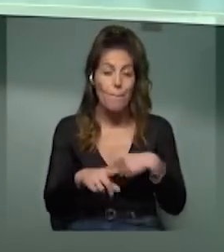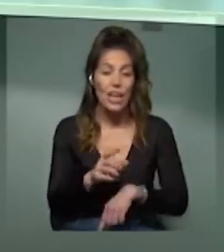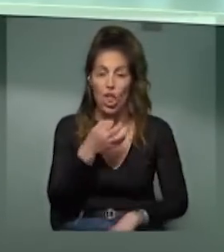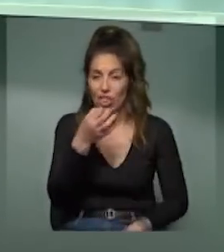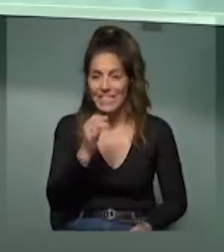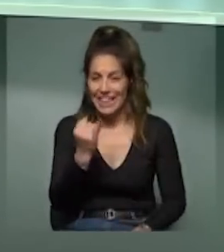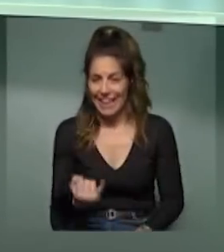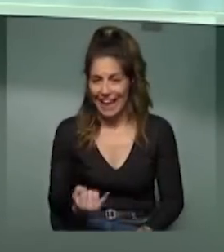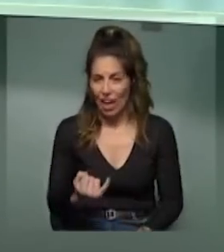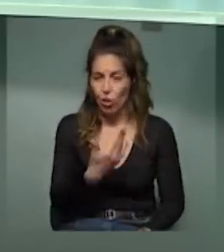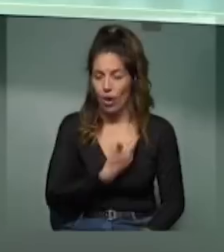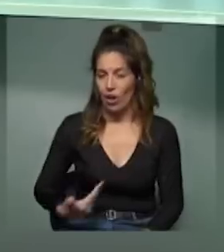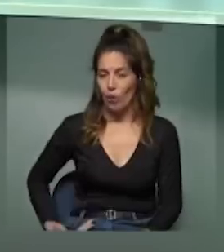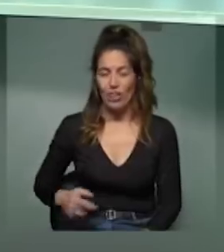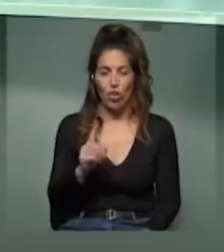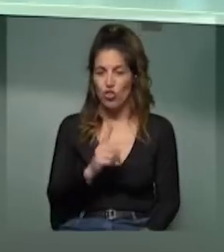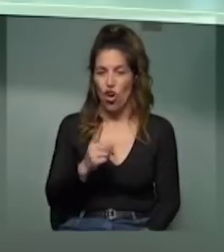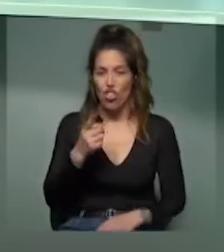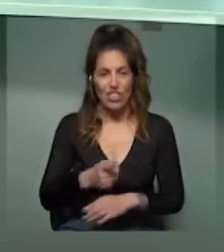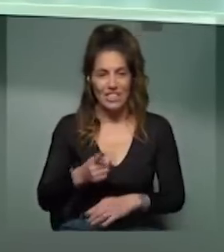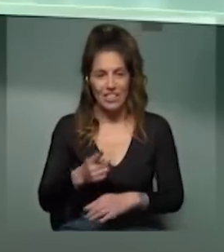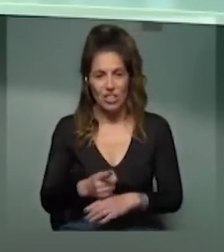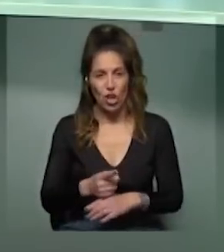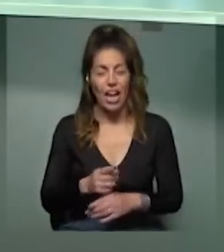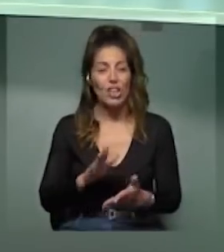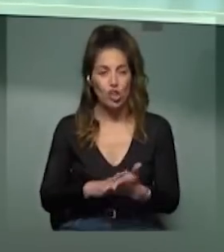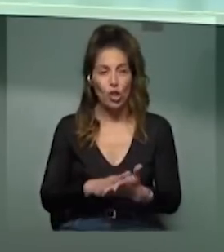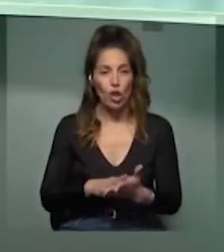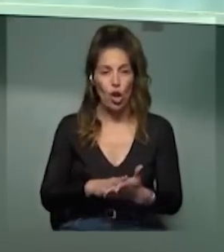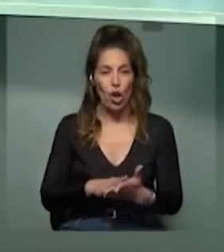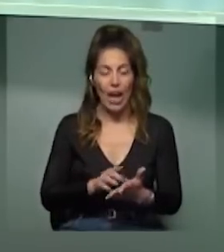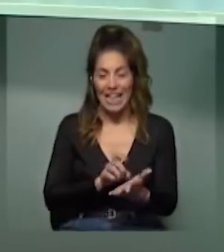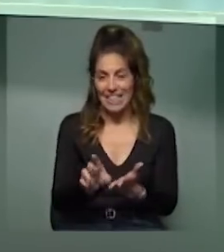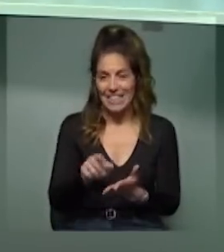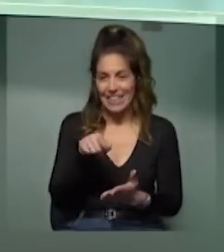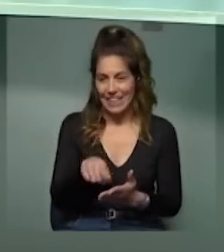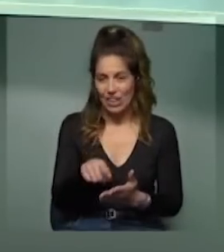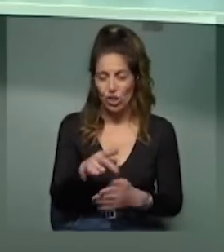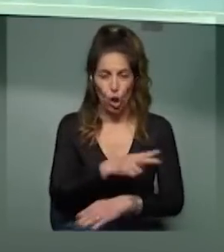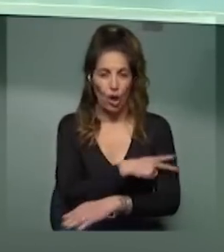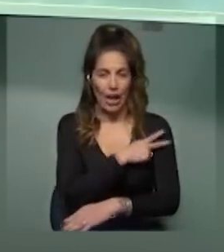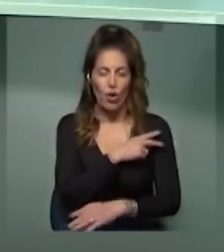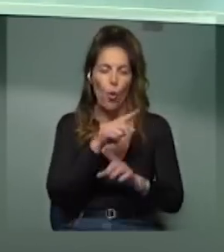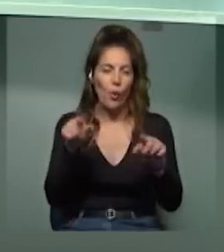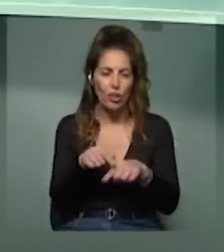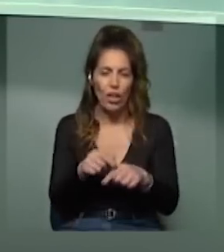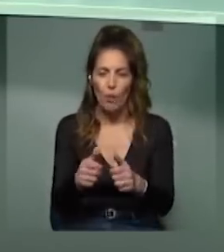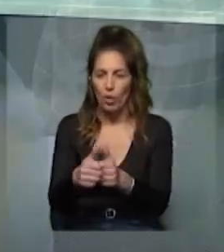delgado que el gobierno no ha tomado postura en torno al cese justamente de estos cargos cuestionados por clientelismo